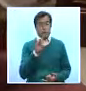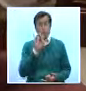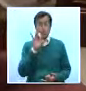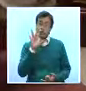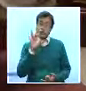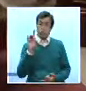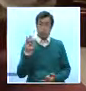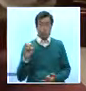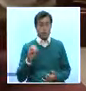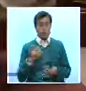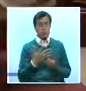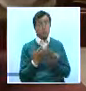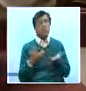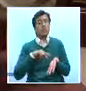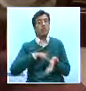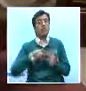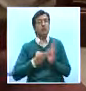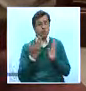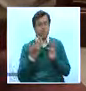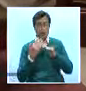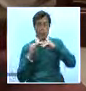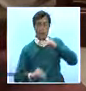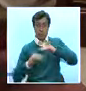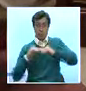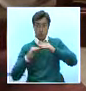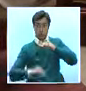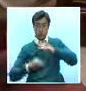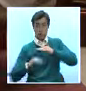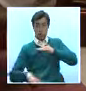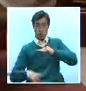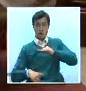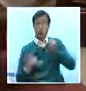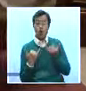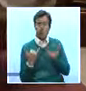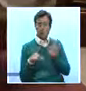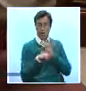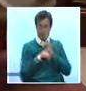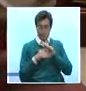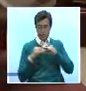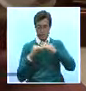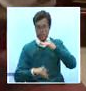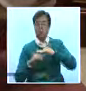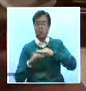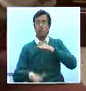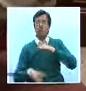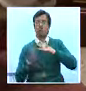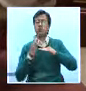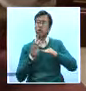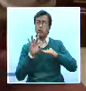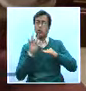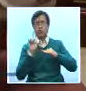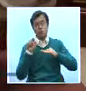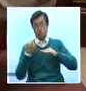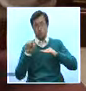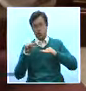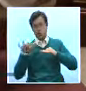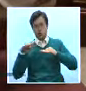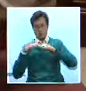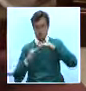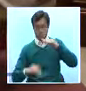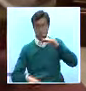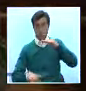68,880. Eso quiere decir, Carlos, que por debajo, con la norma actual, por debajo de 68,880 no se tributa.